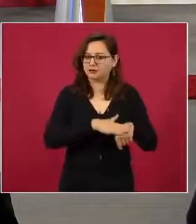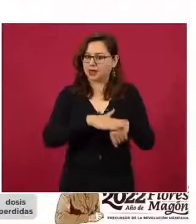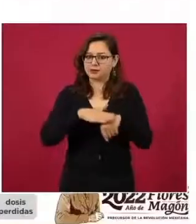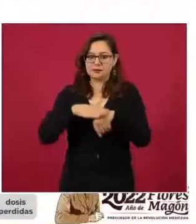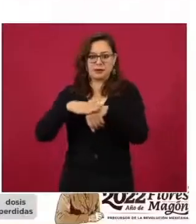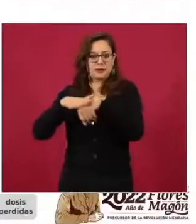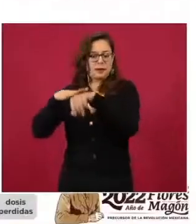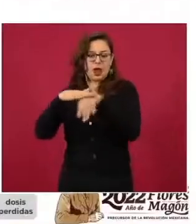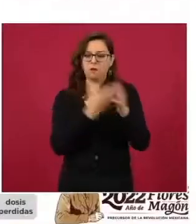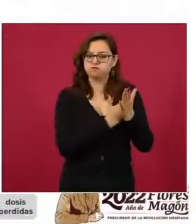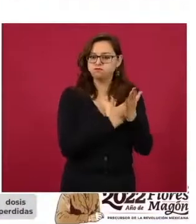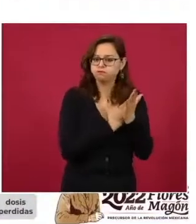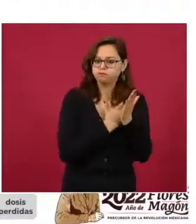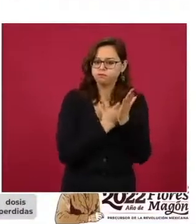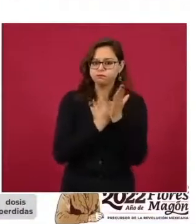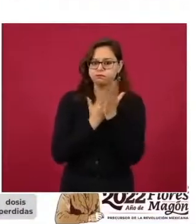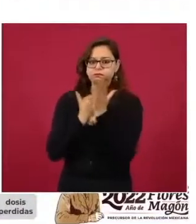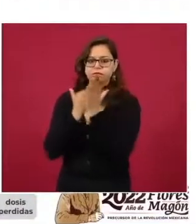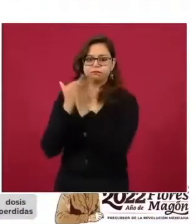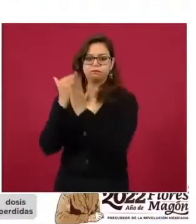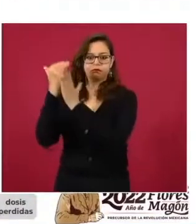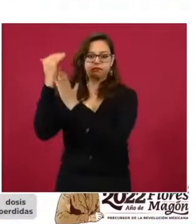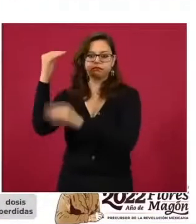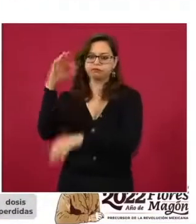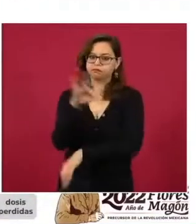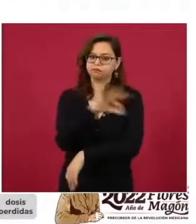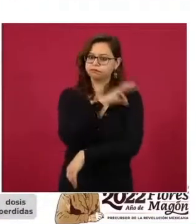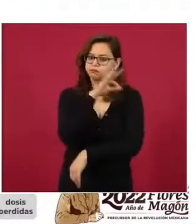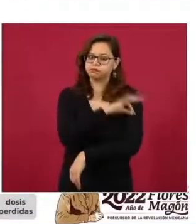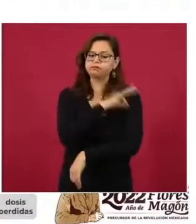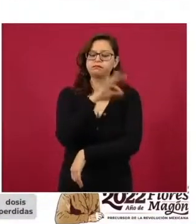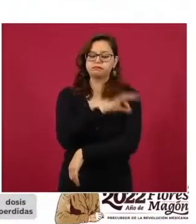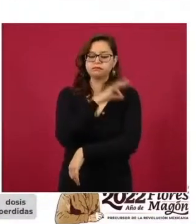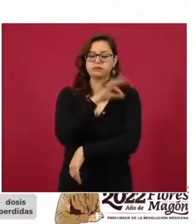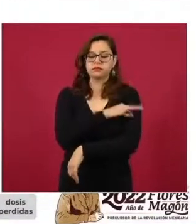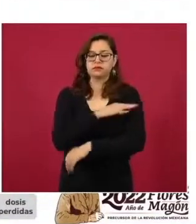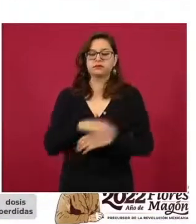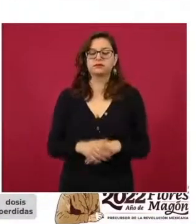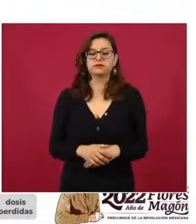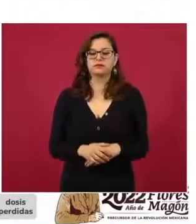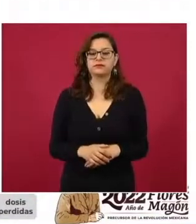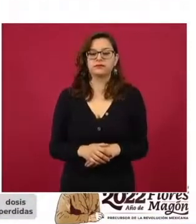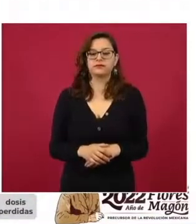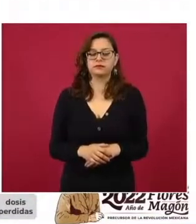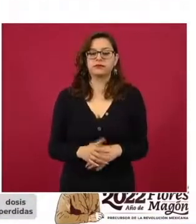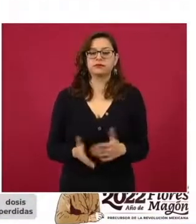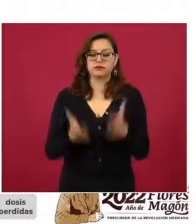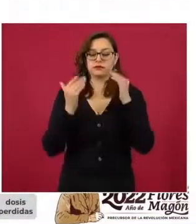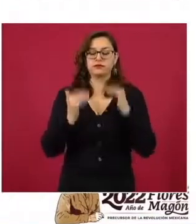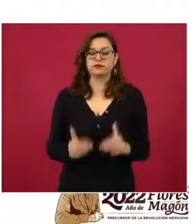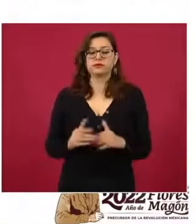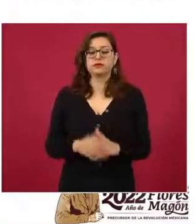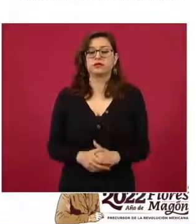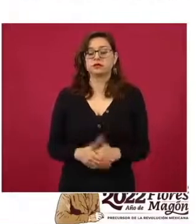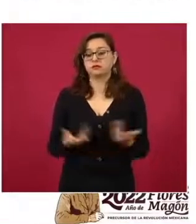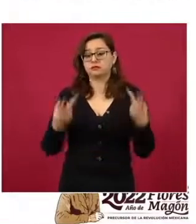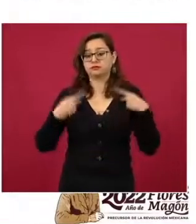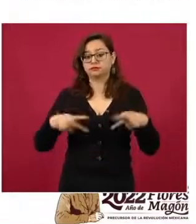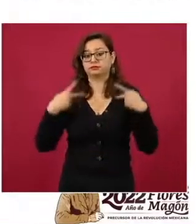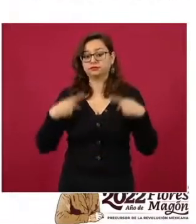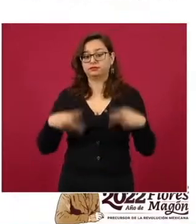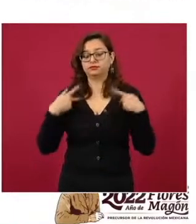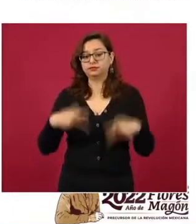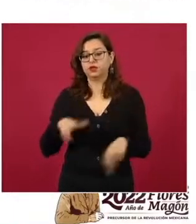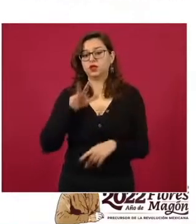ascendente la curva de dosis aplicadas. La siguiente corresponden ya a 85 millones de